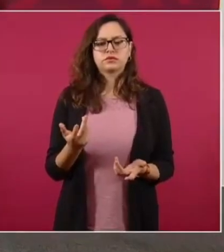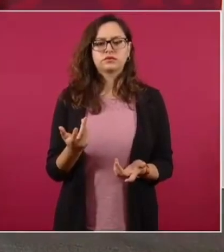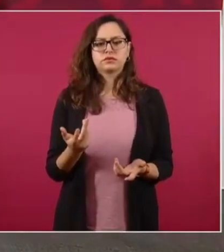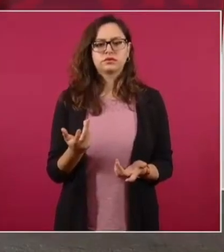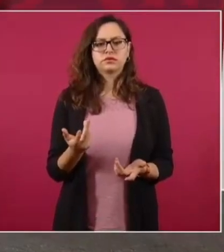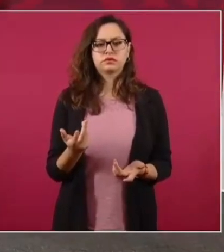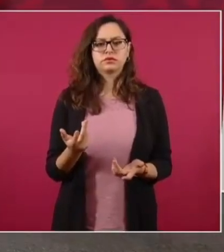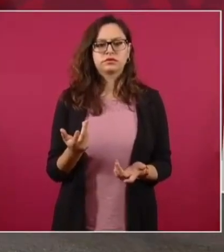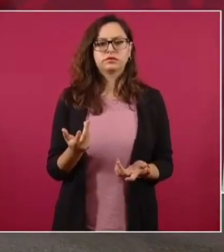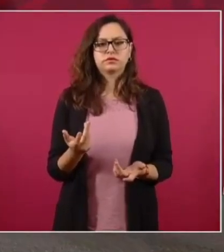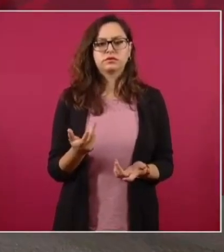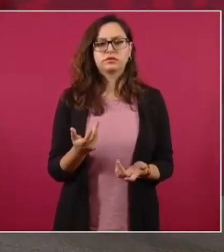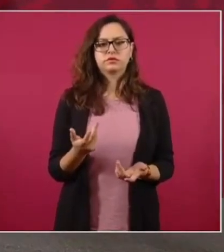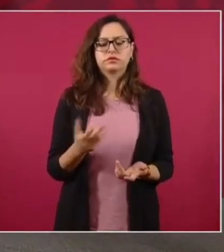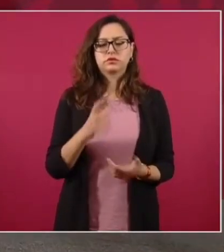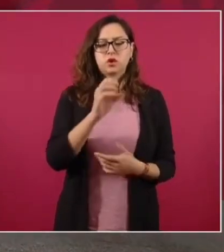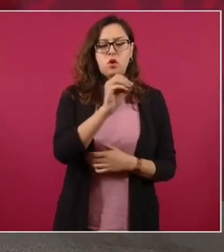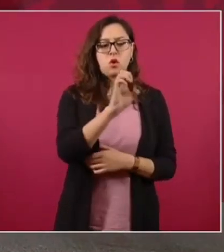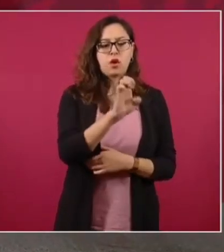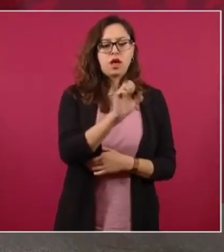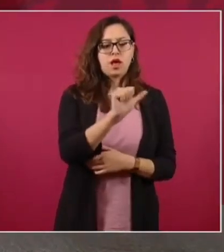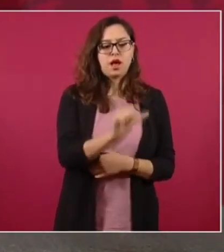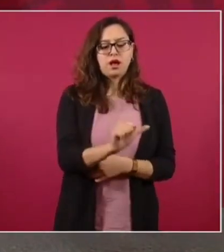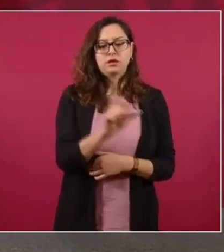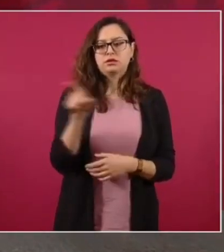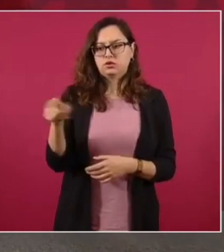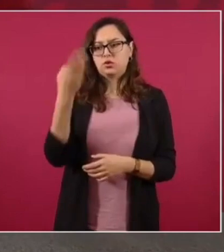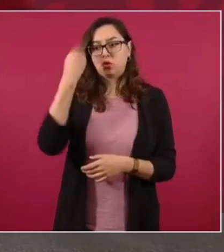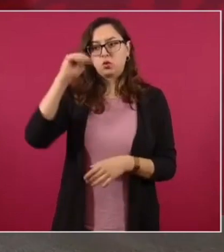expulsara de la OEA.